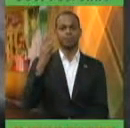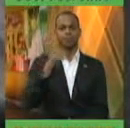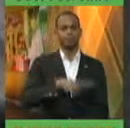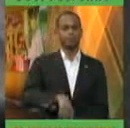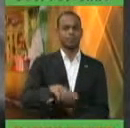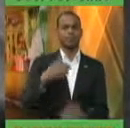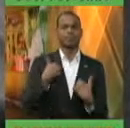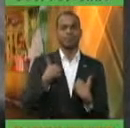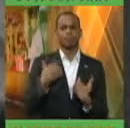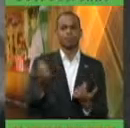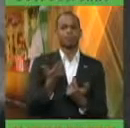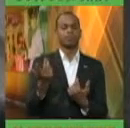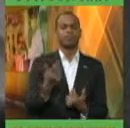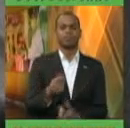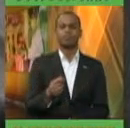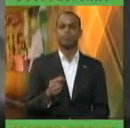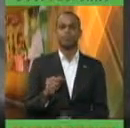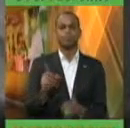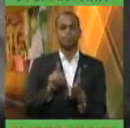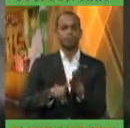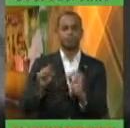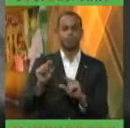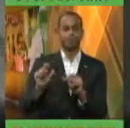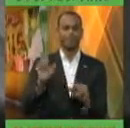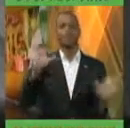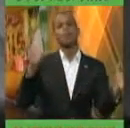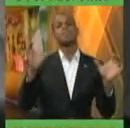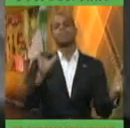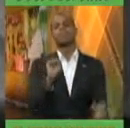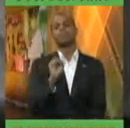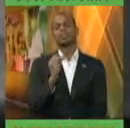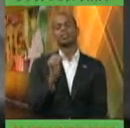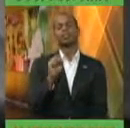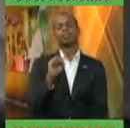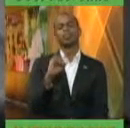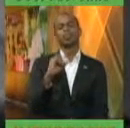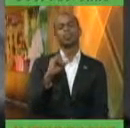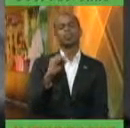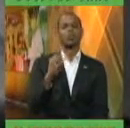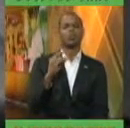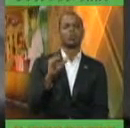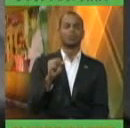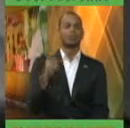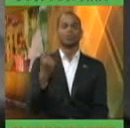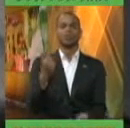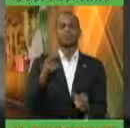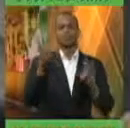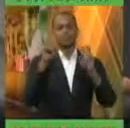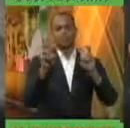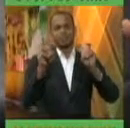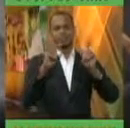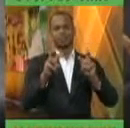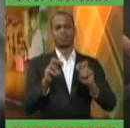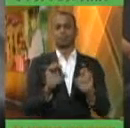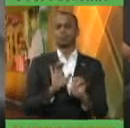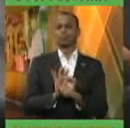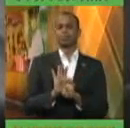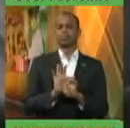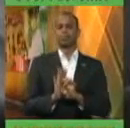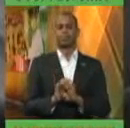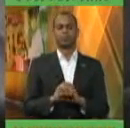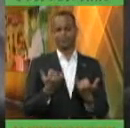el censo ellos tiene parece el sociólogo aún tiene hablando ingeniero de la investigación por ejemplo ahora mismo